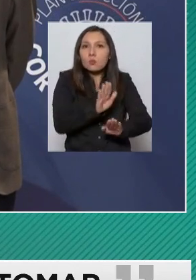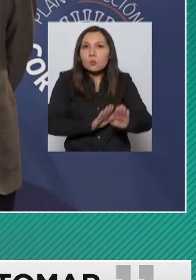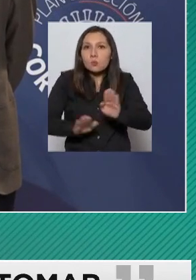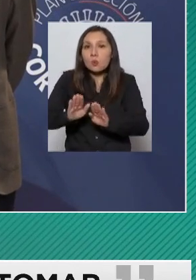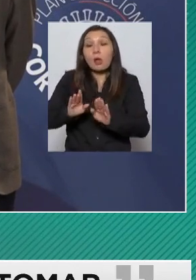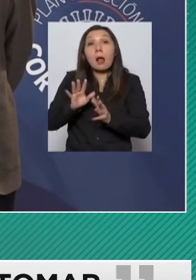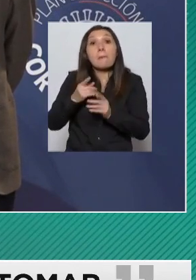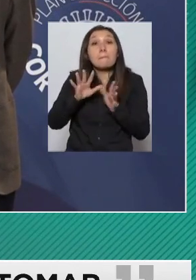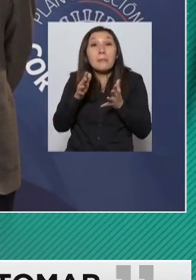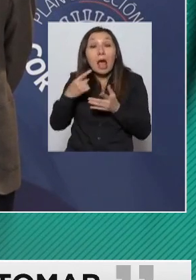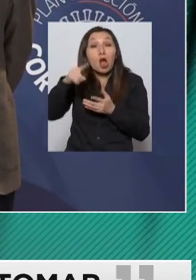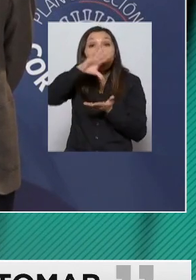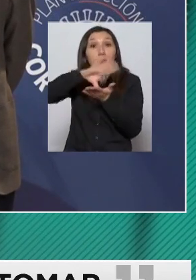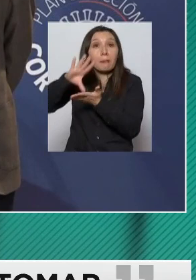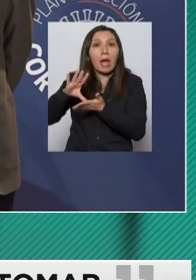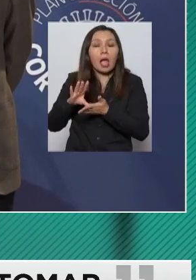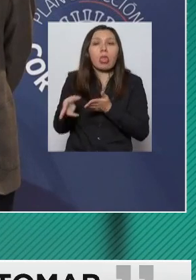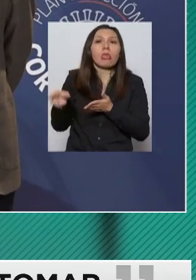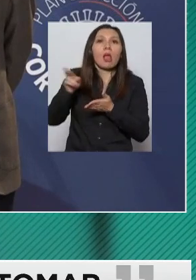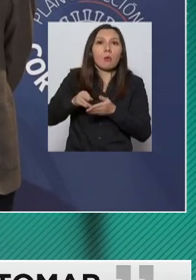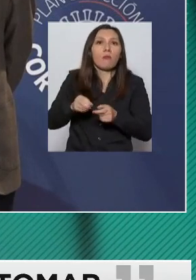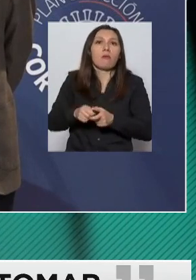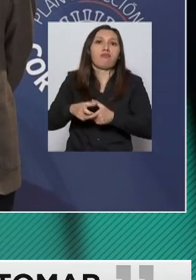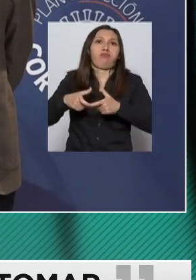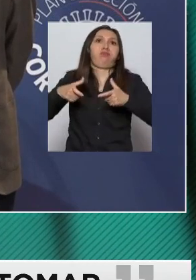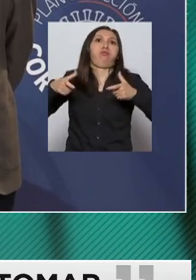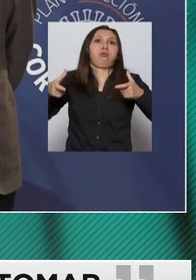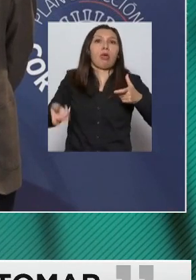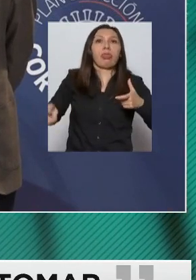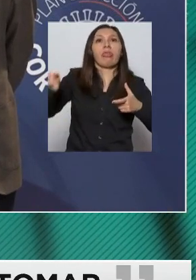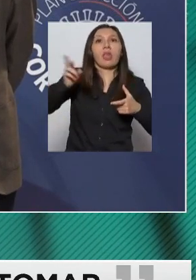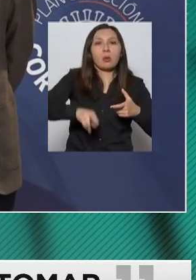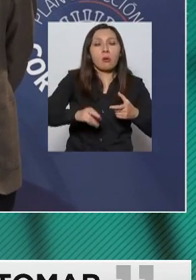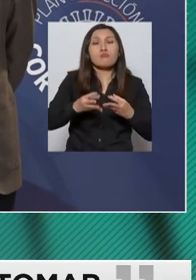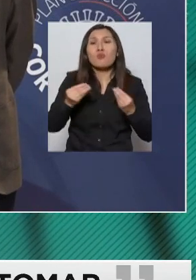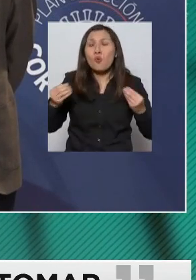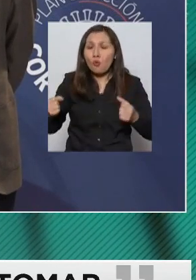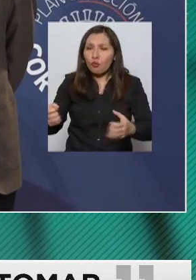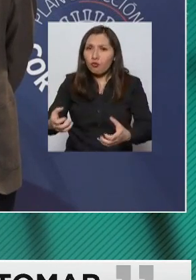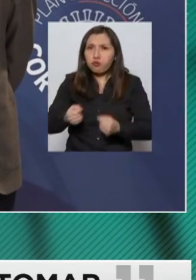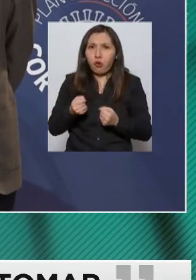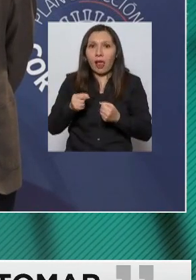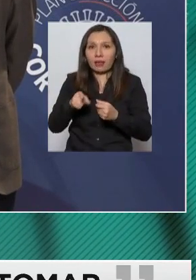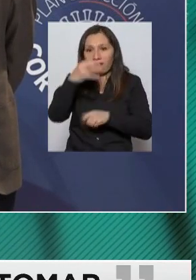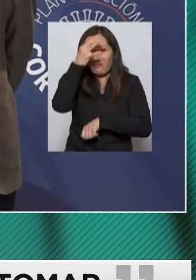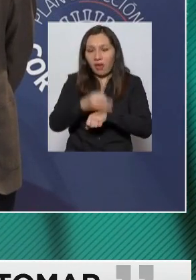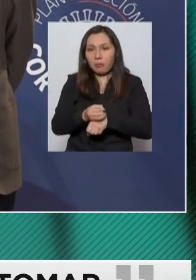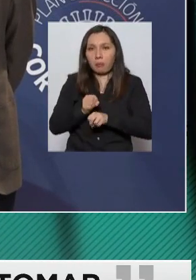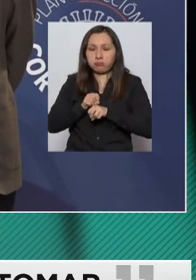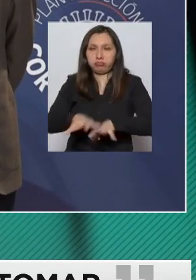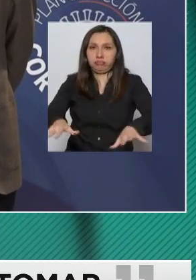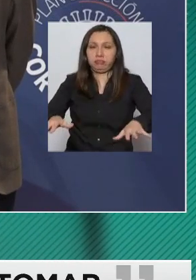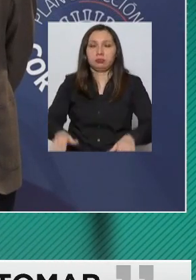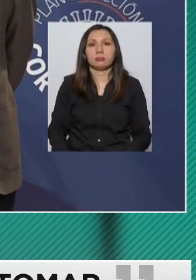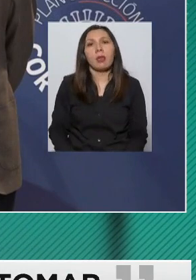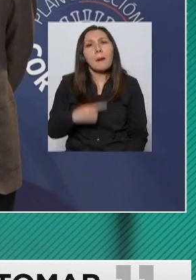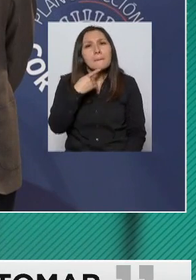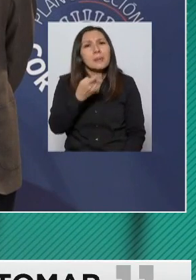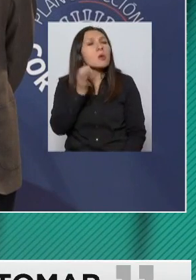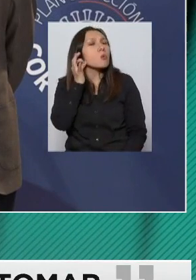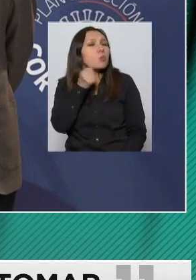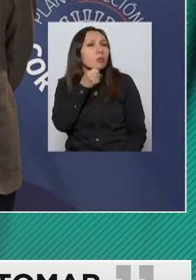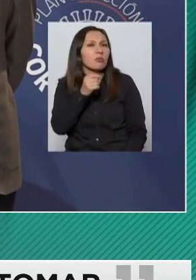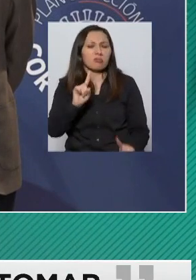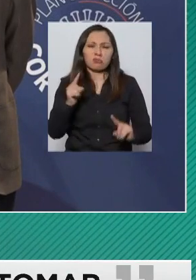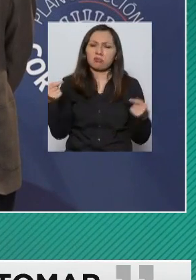a ocurrir en nuestros países brotes secundarios terciarios muy violentos de enfermedad pero no se considera